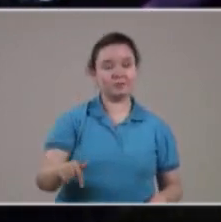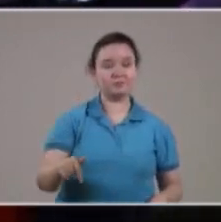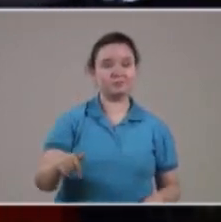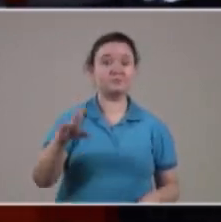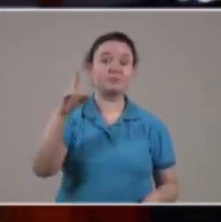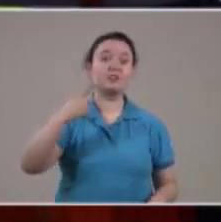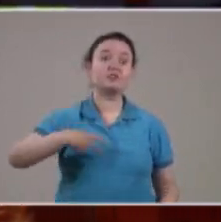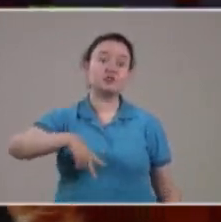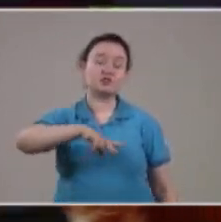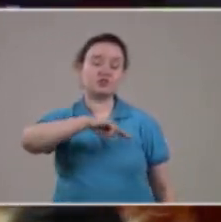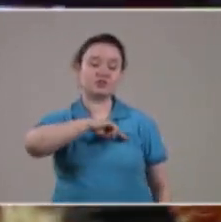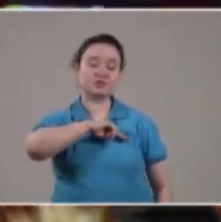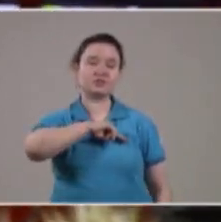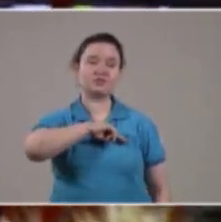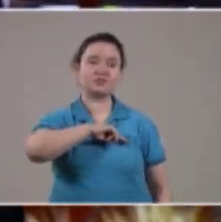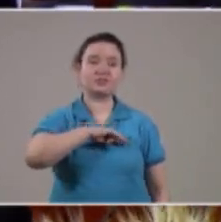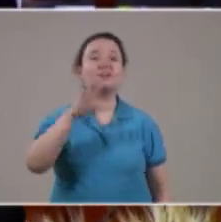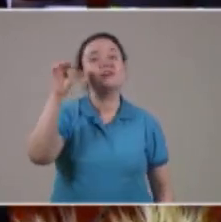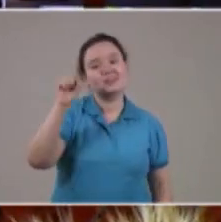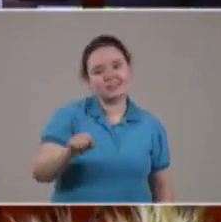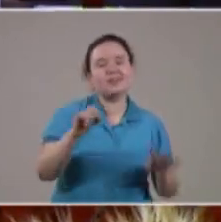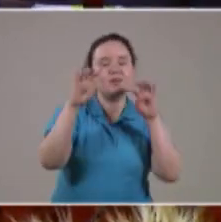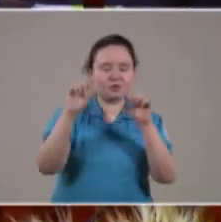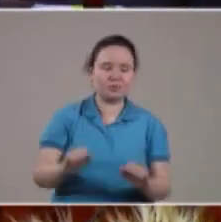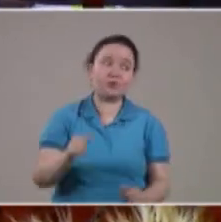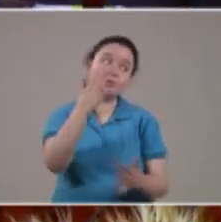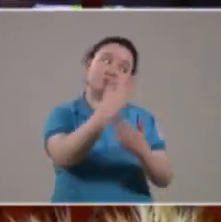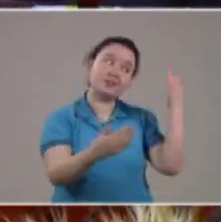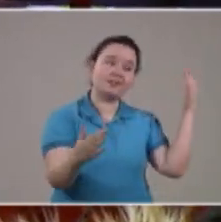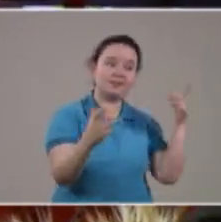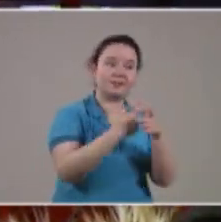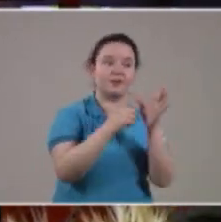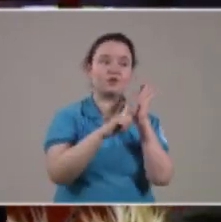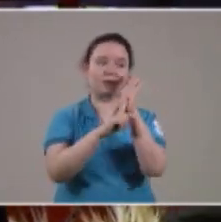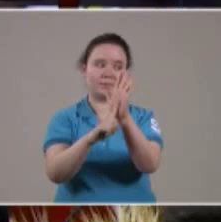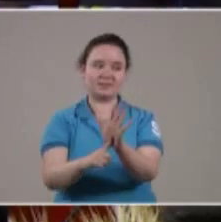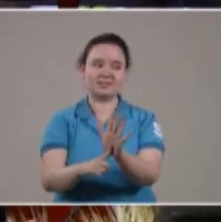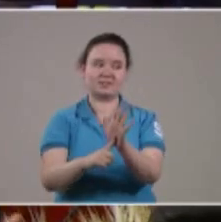ahora nosotros sí nos podemos llevar el arca.